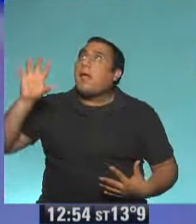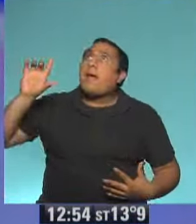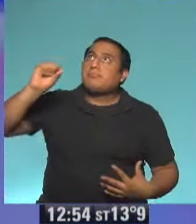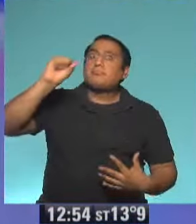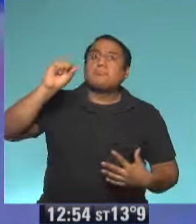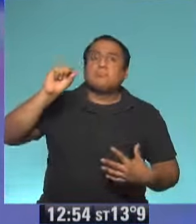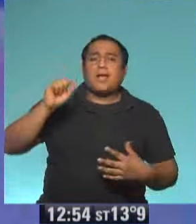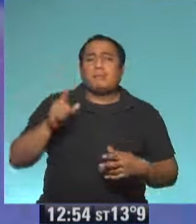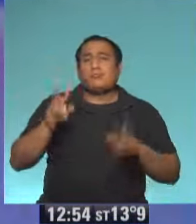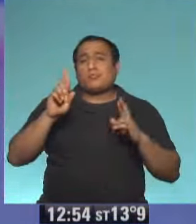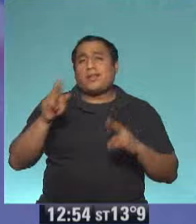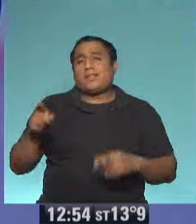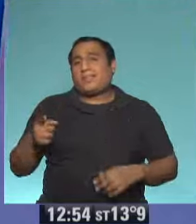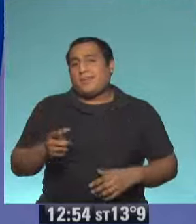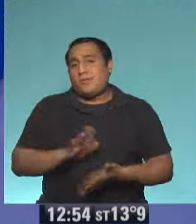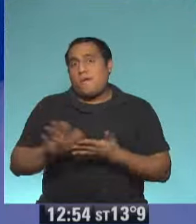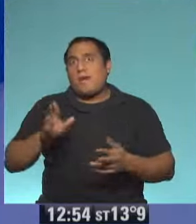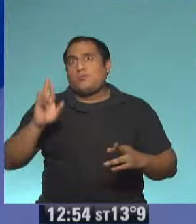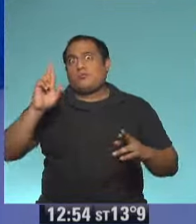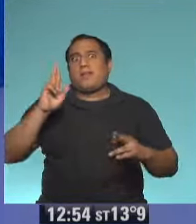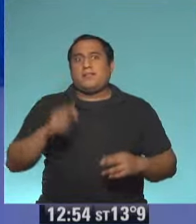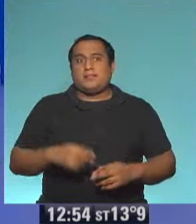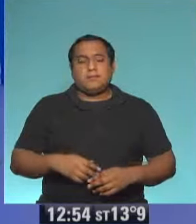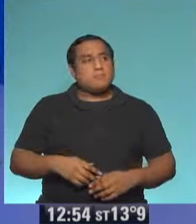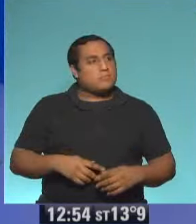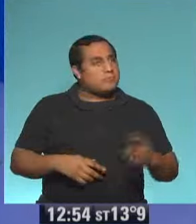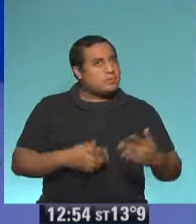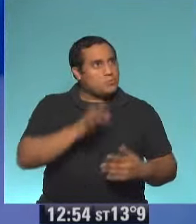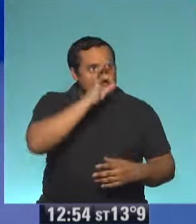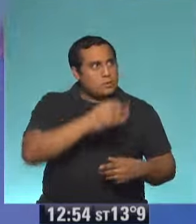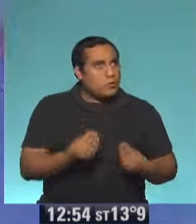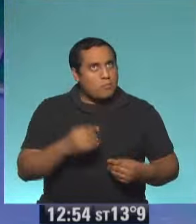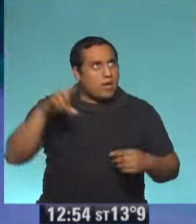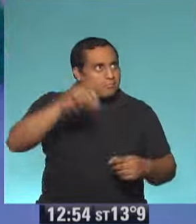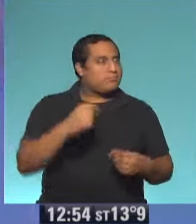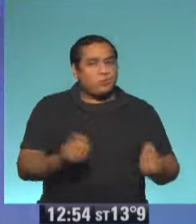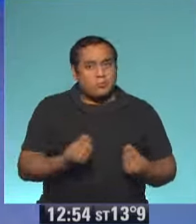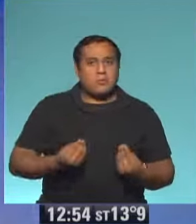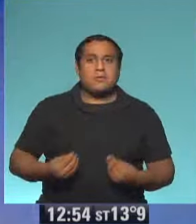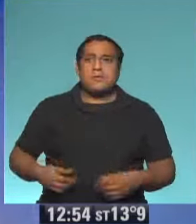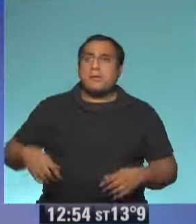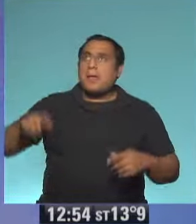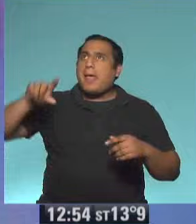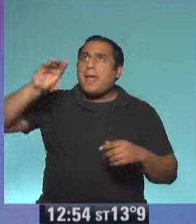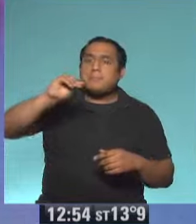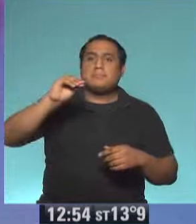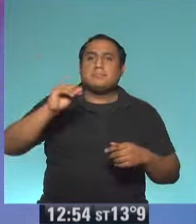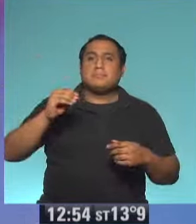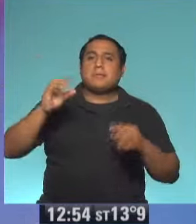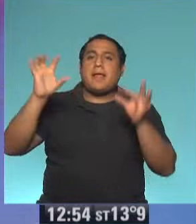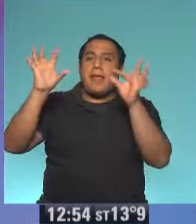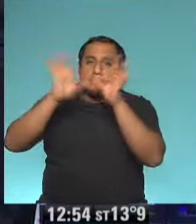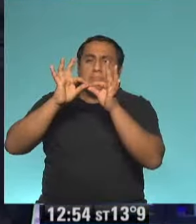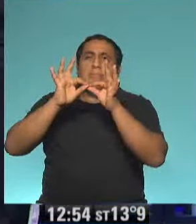de principiante. Maldita Carolina. ¿Cómo hiciste? Bueno, Carolina. La agarré. La agarré, pero después la solté porque la